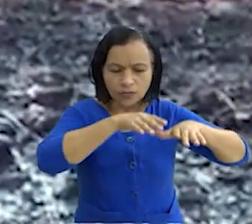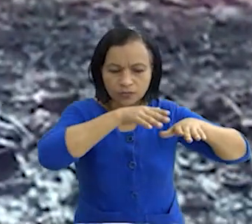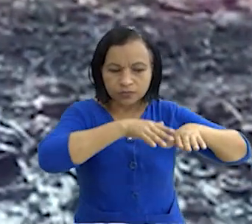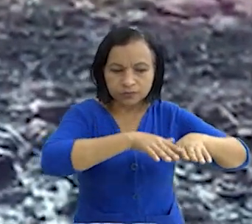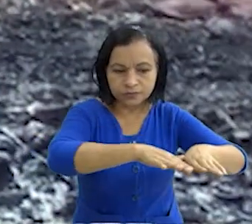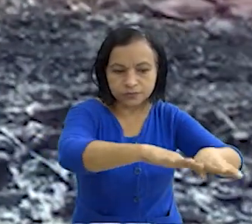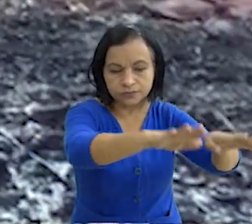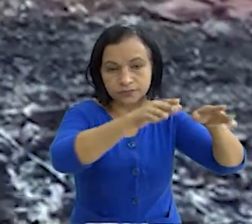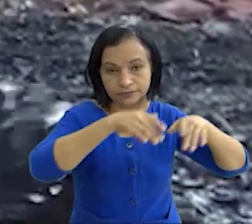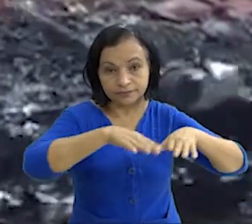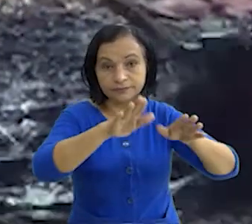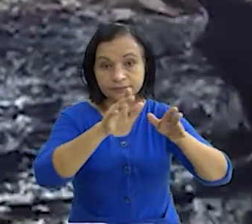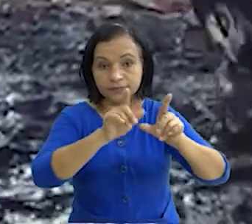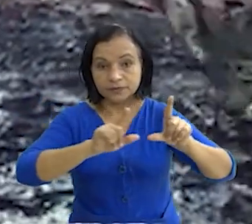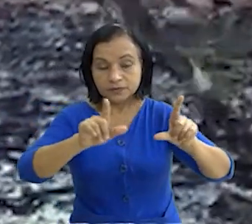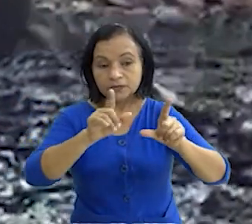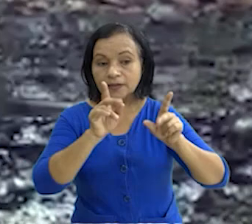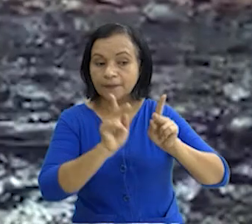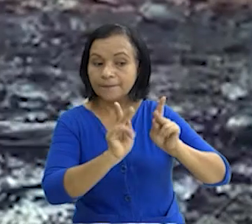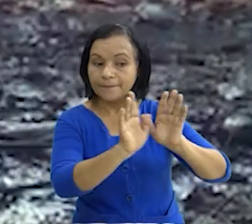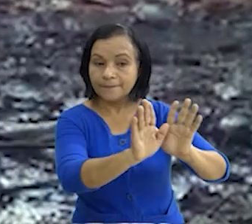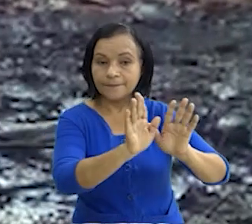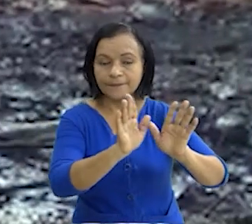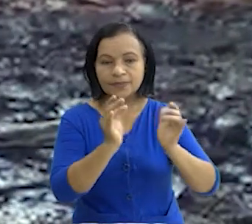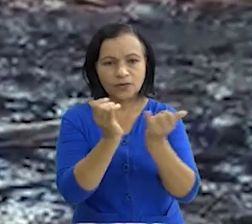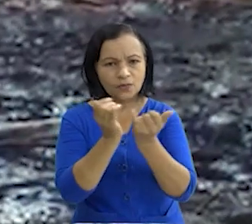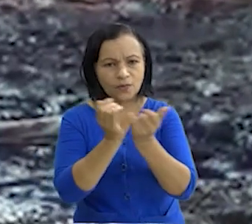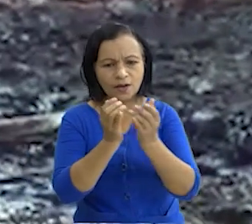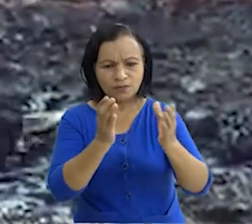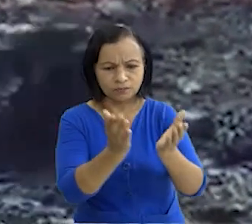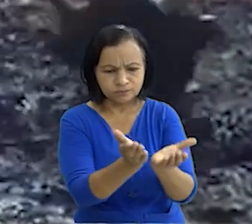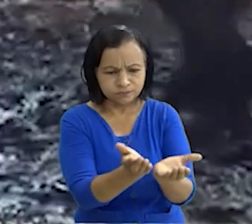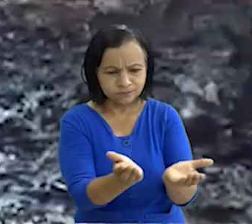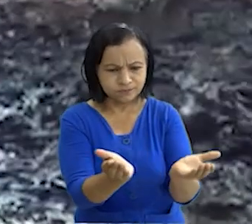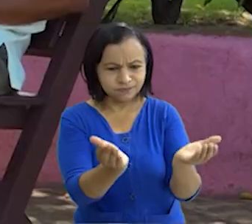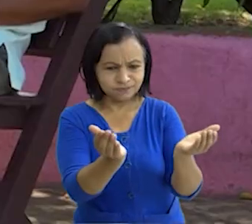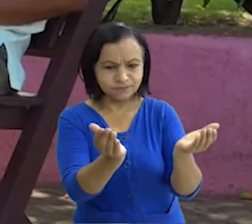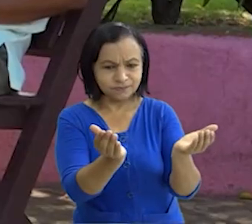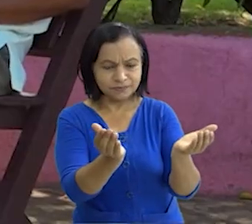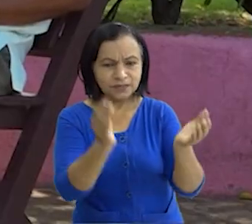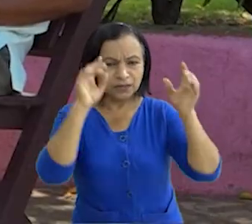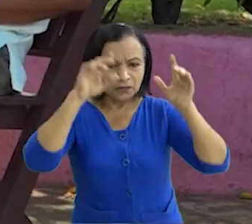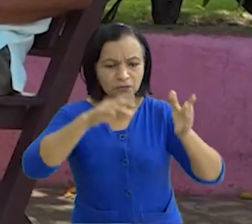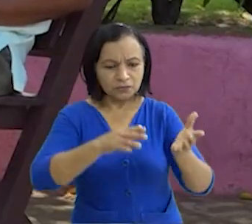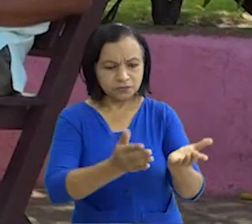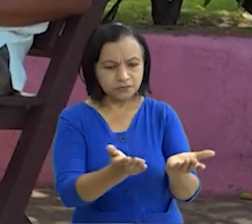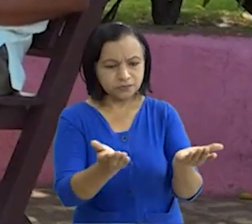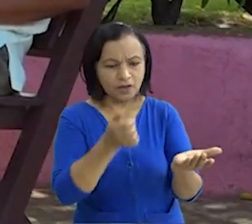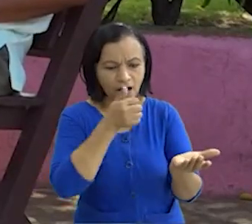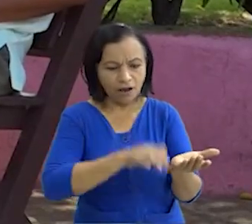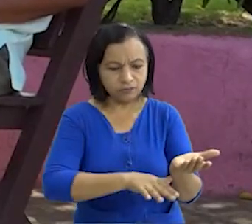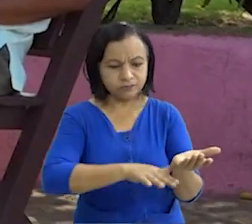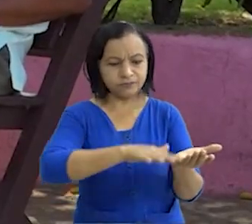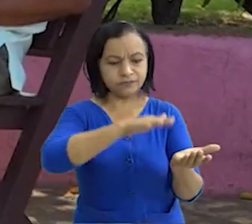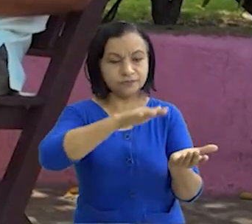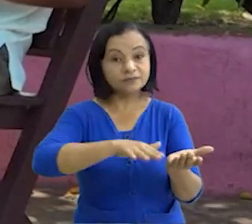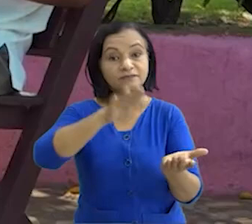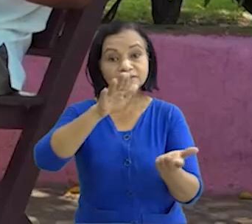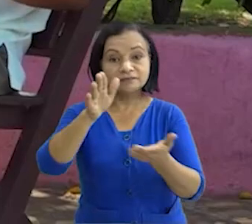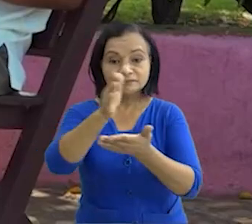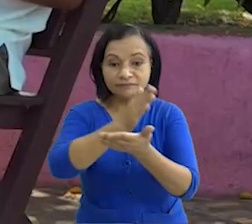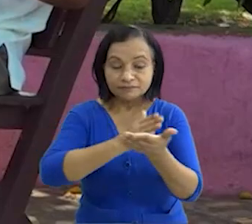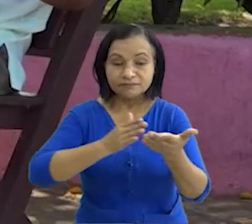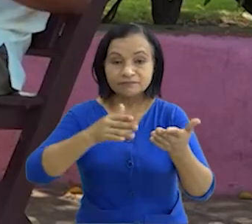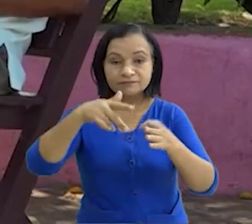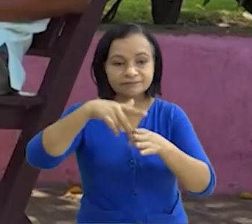ahí. Es un lugar bien particular, era como un comal. Allí llovía y se inundaba varios solares